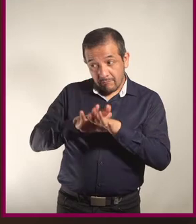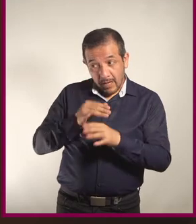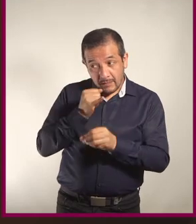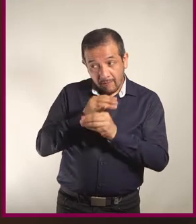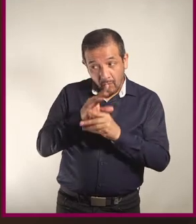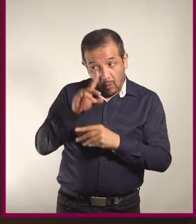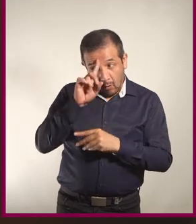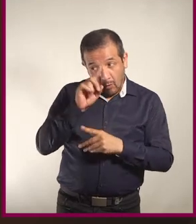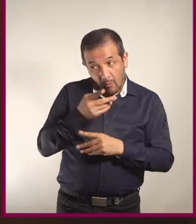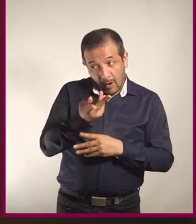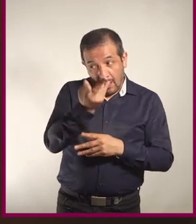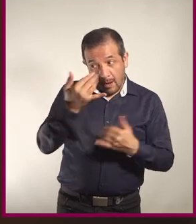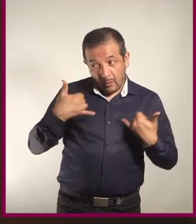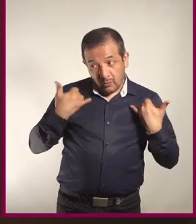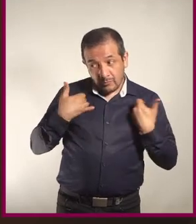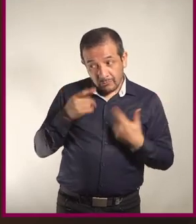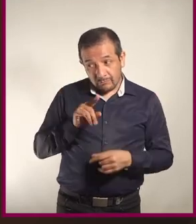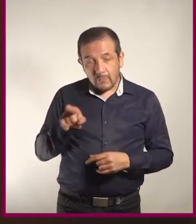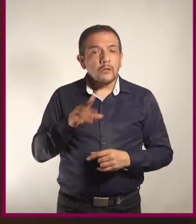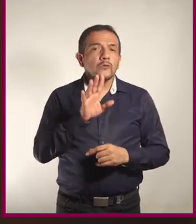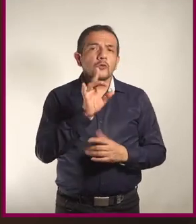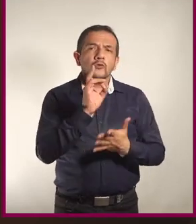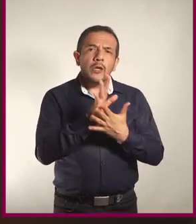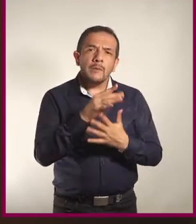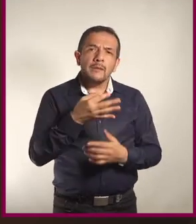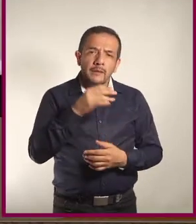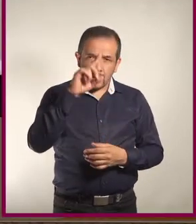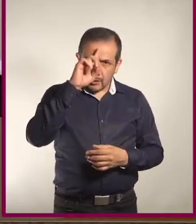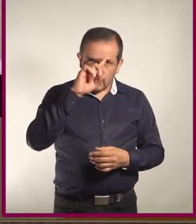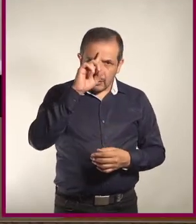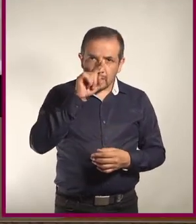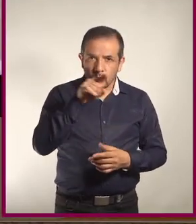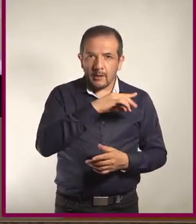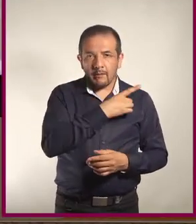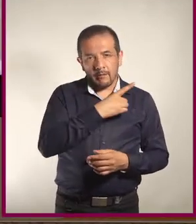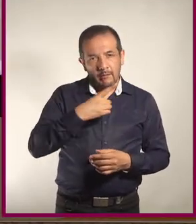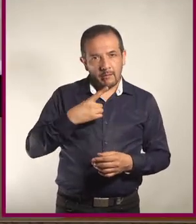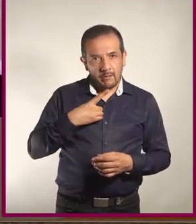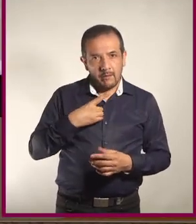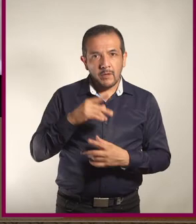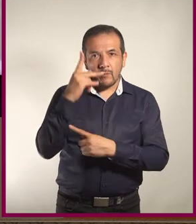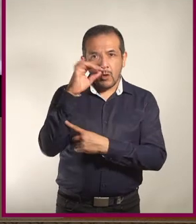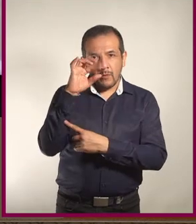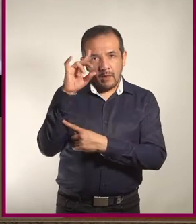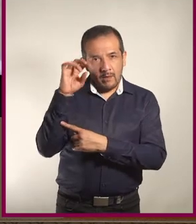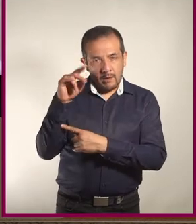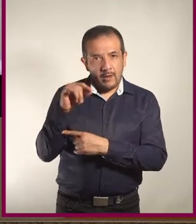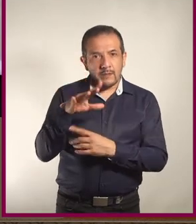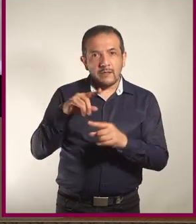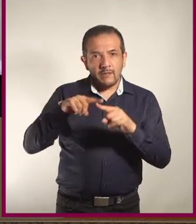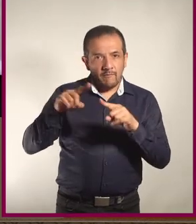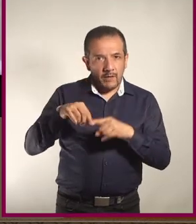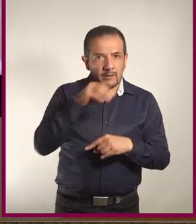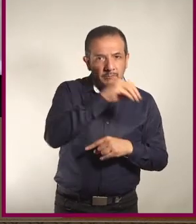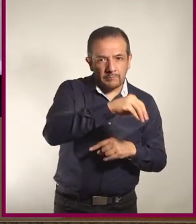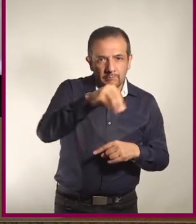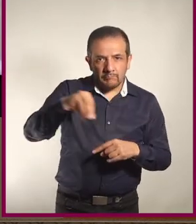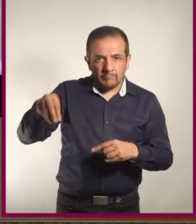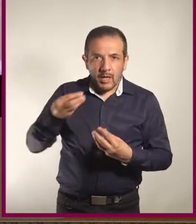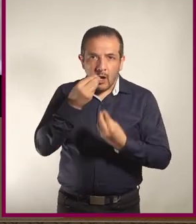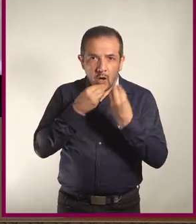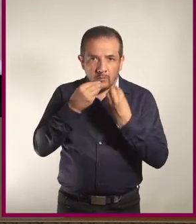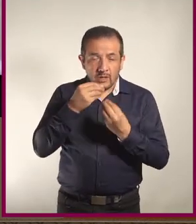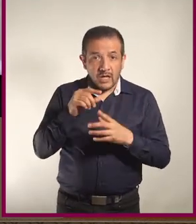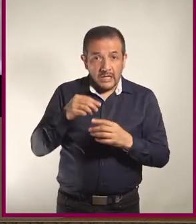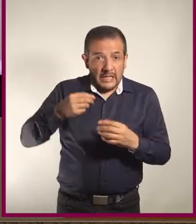guste agregar alguna recomendación para los jóvenes que nos ven. Bueno, únicamente estar conscientes de que las proteínas vienen de mucha variedad